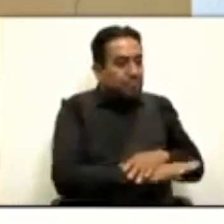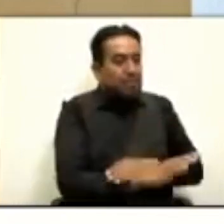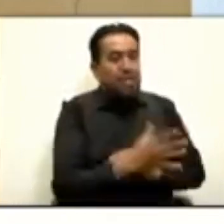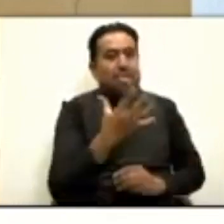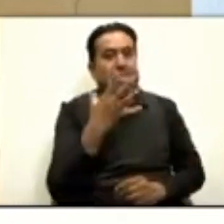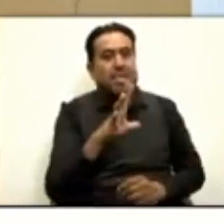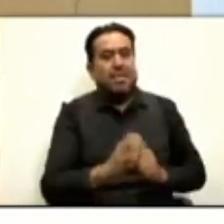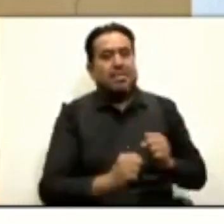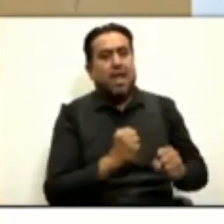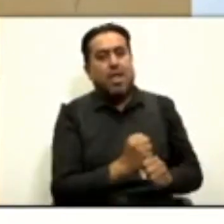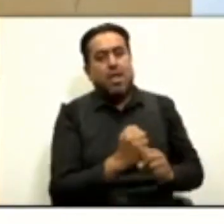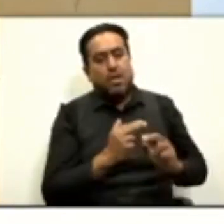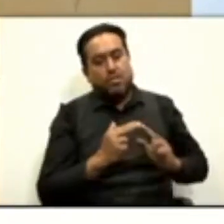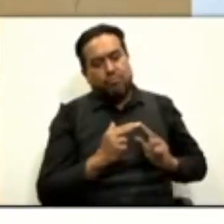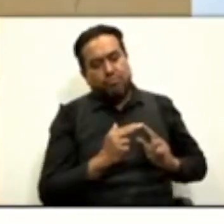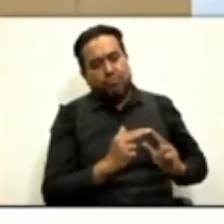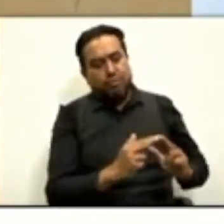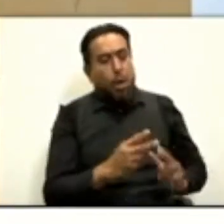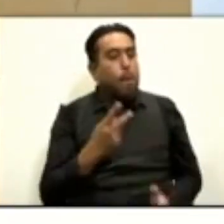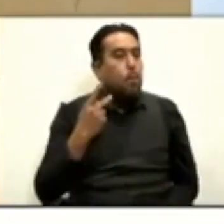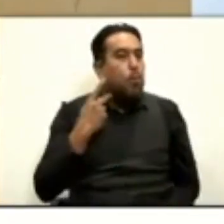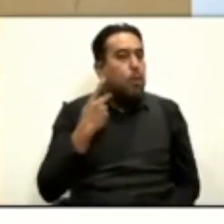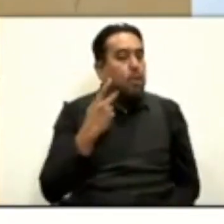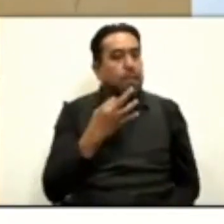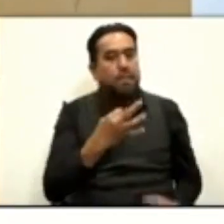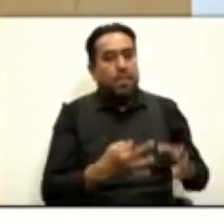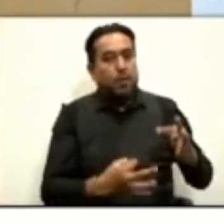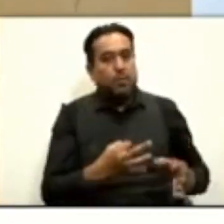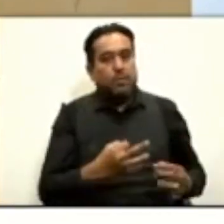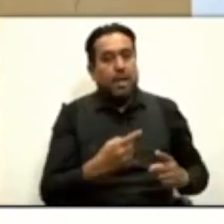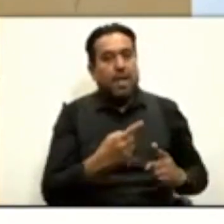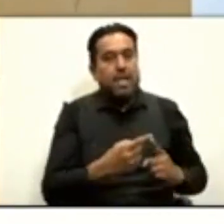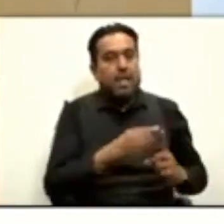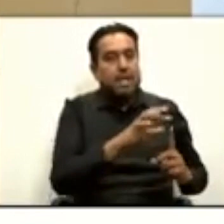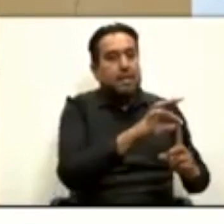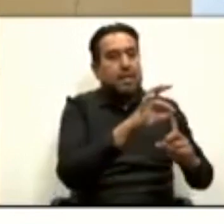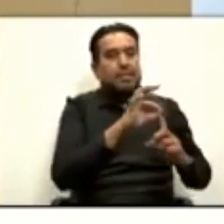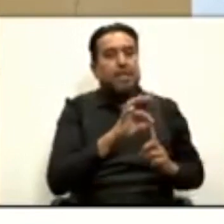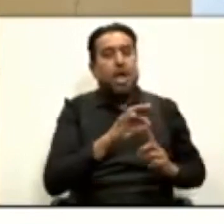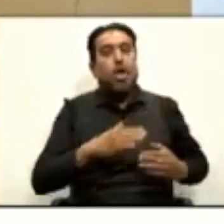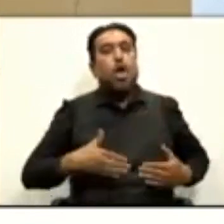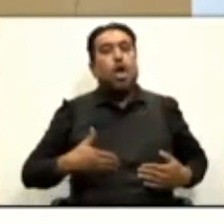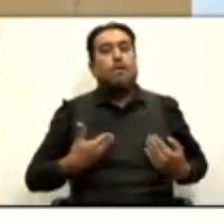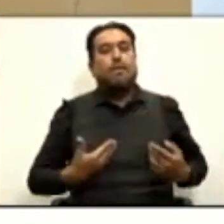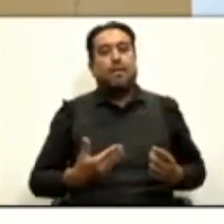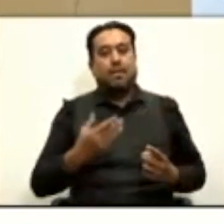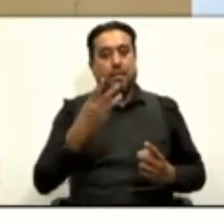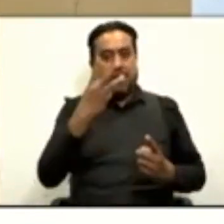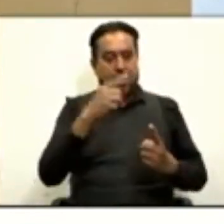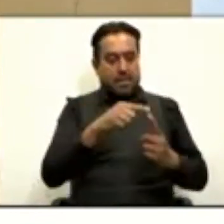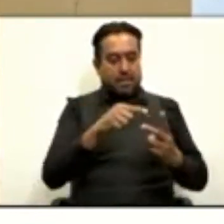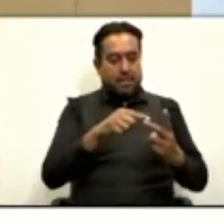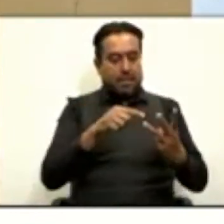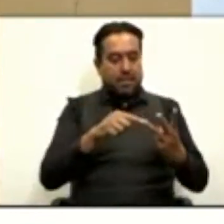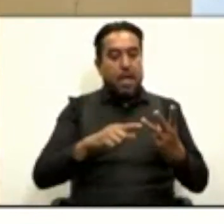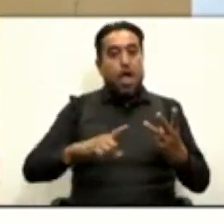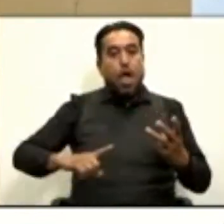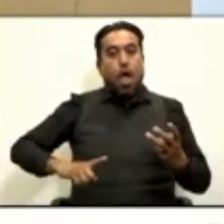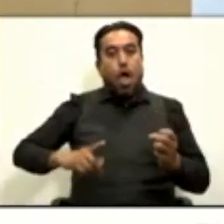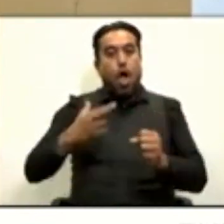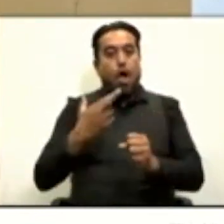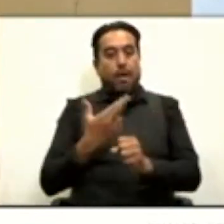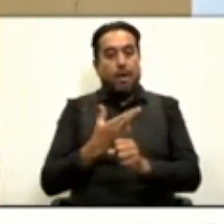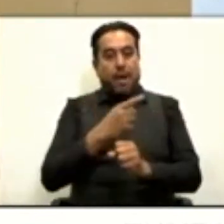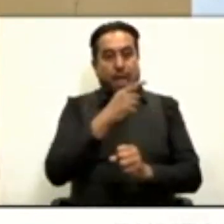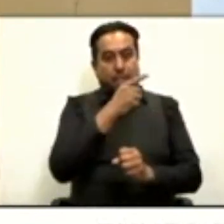diez años como procurador de justicia gracias a la confianza de tres gobernadores panistas